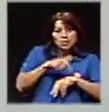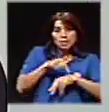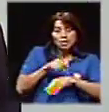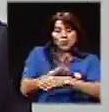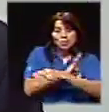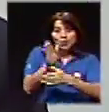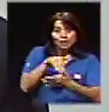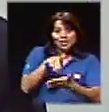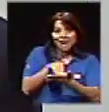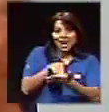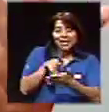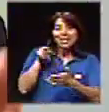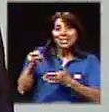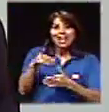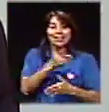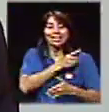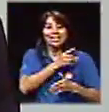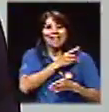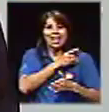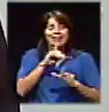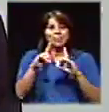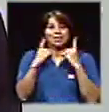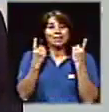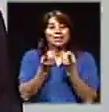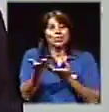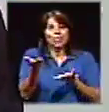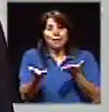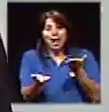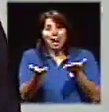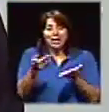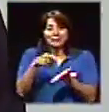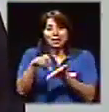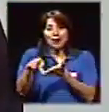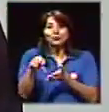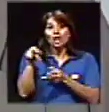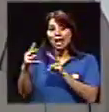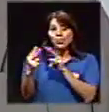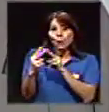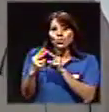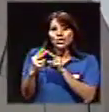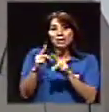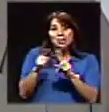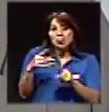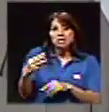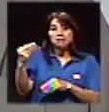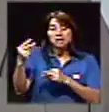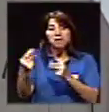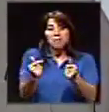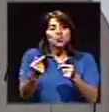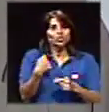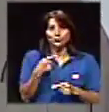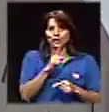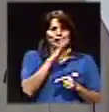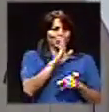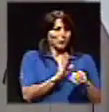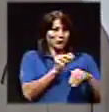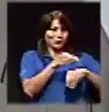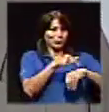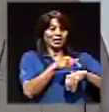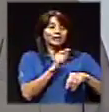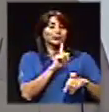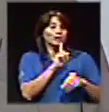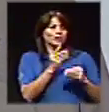el Departamento de Balanza de Pagos. Bueno, eso también. Y ahí lo conocí, claro. Pero él se fue rápido y yo tampoco estuve ahí mucho tiempo porque rápido me fui a estudiar fuera del